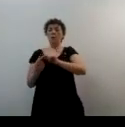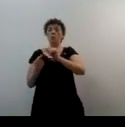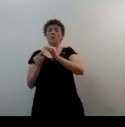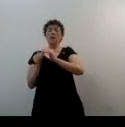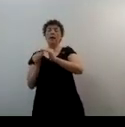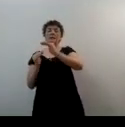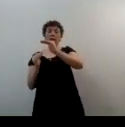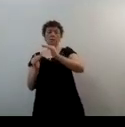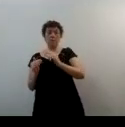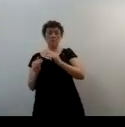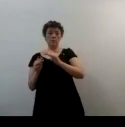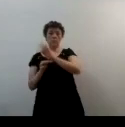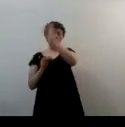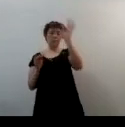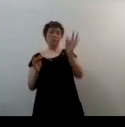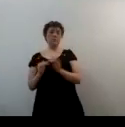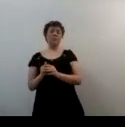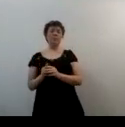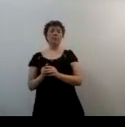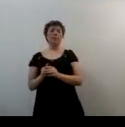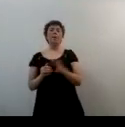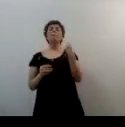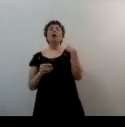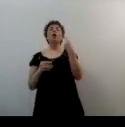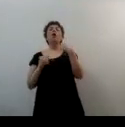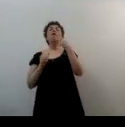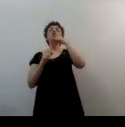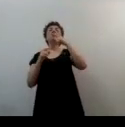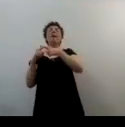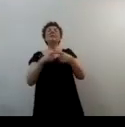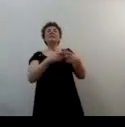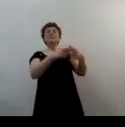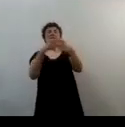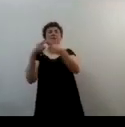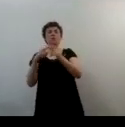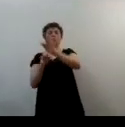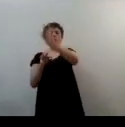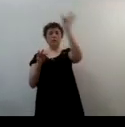día. Sabes que mejor distribuirla, por decirlo fácil, ¿vale?